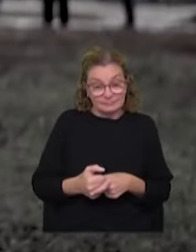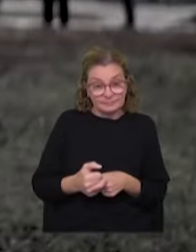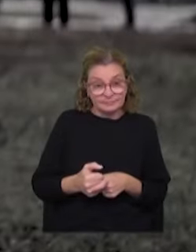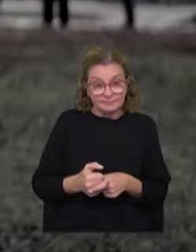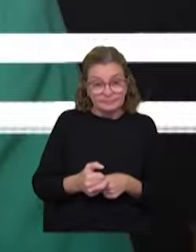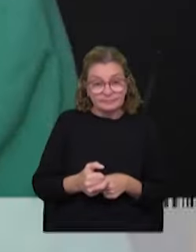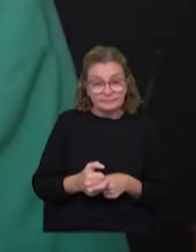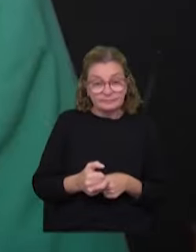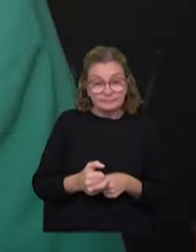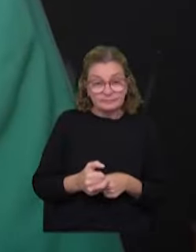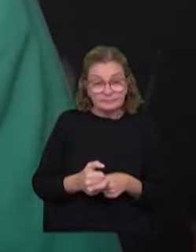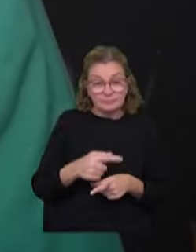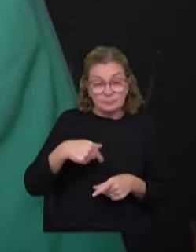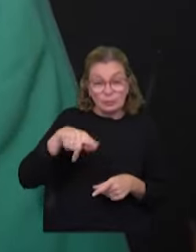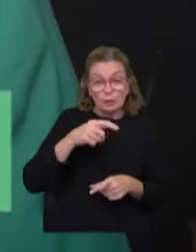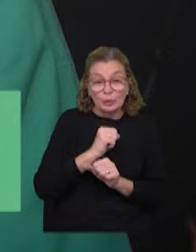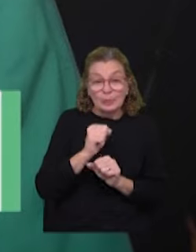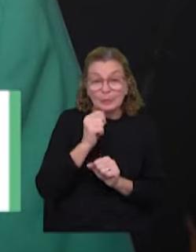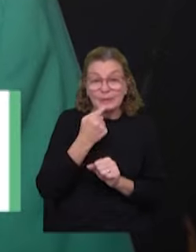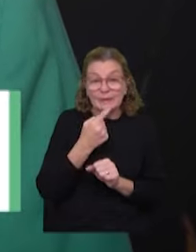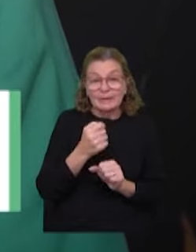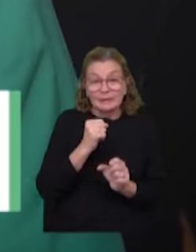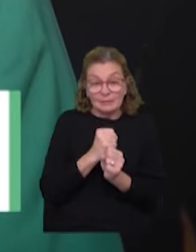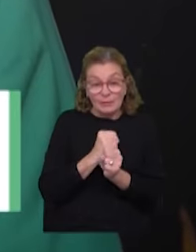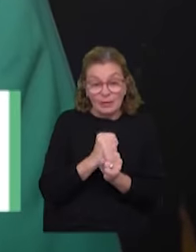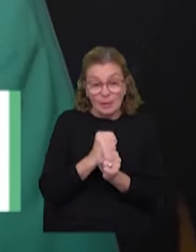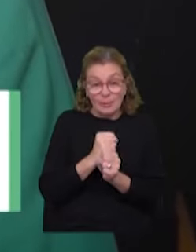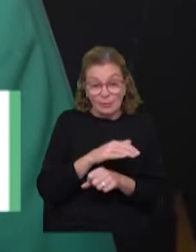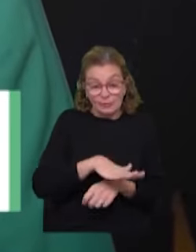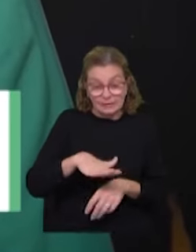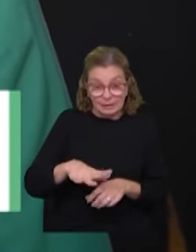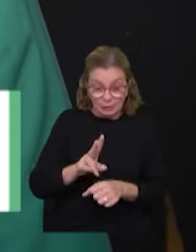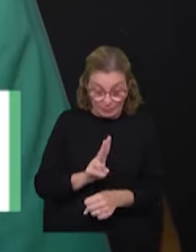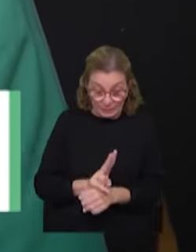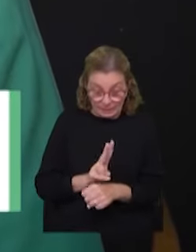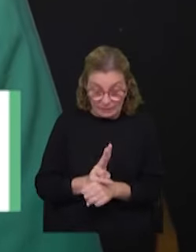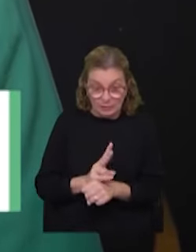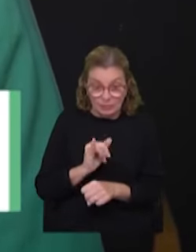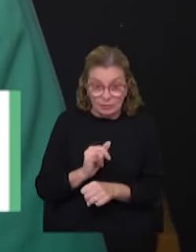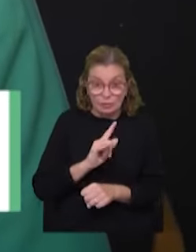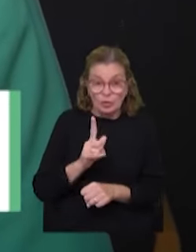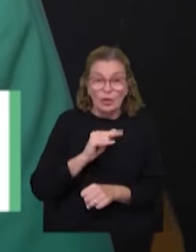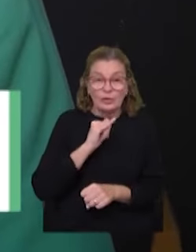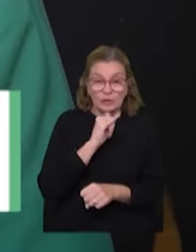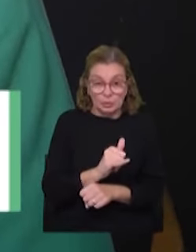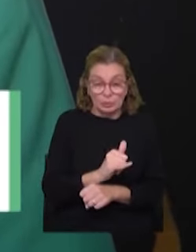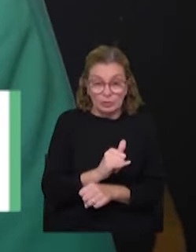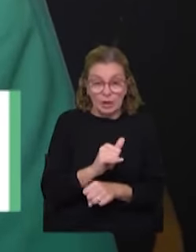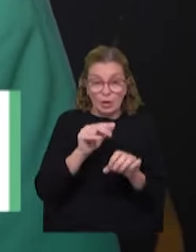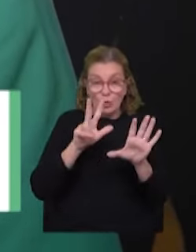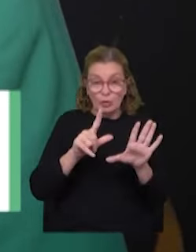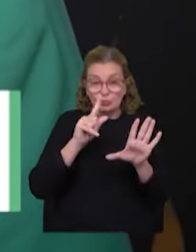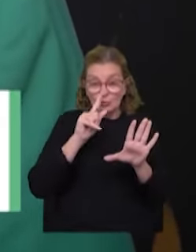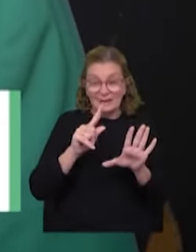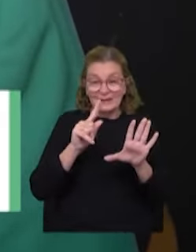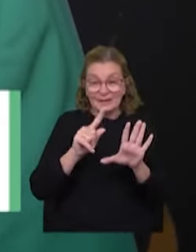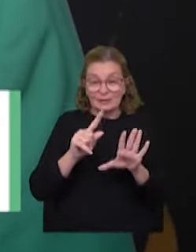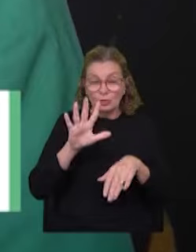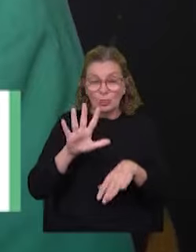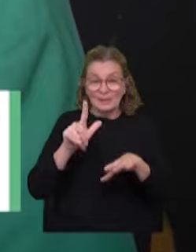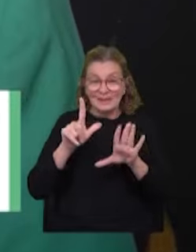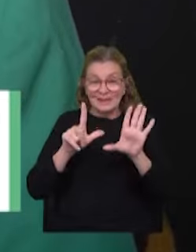representantes nosotros podemos decir que trabajamos porque son niños atendidos no son denuncias en 8157